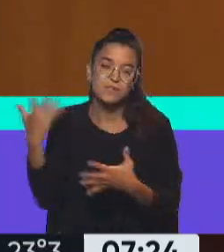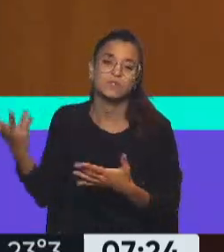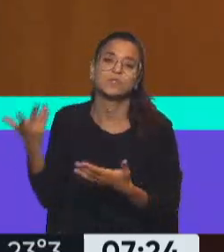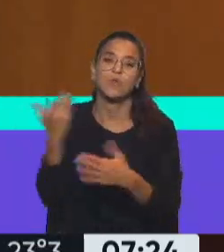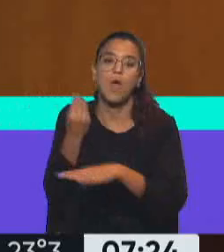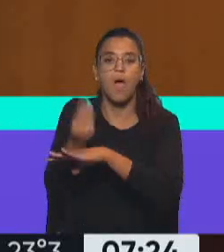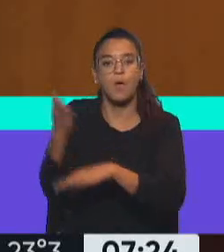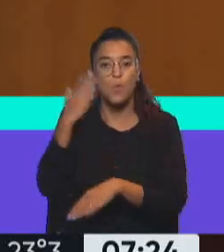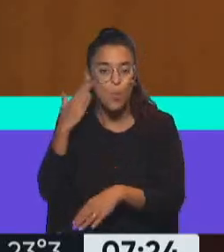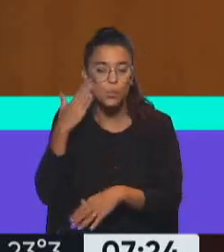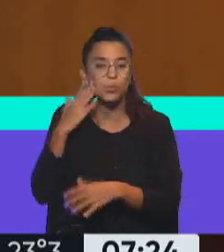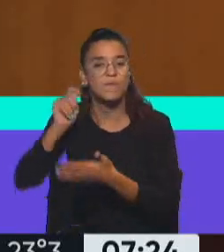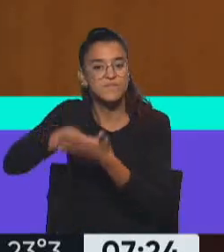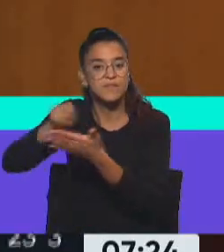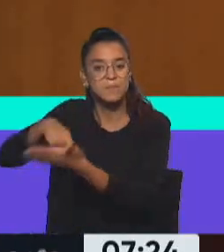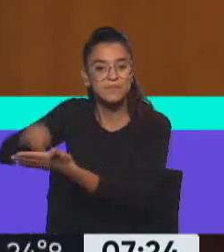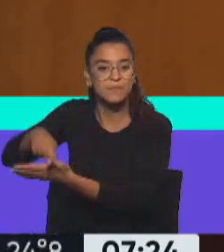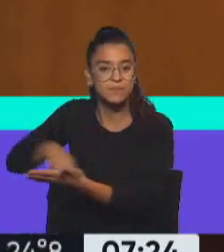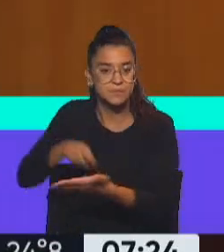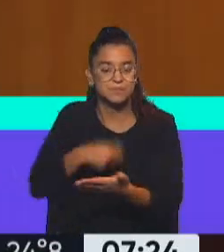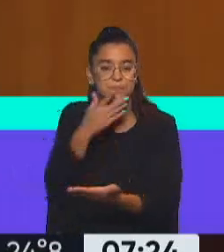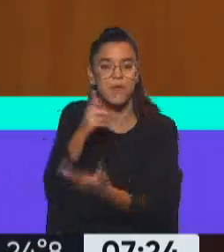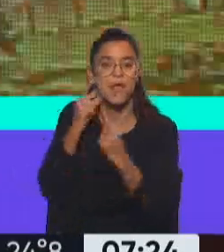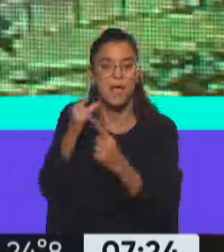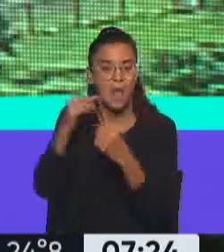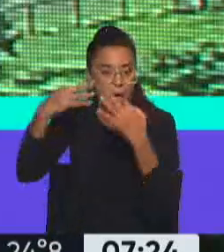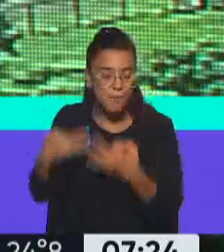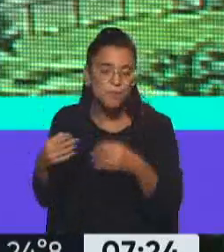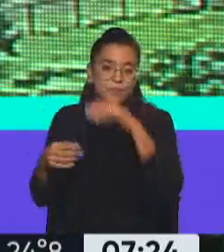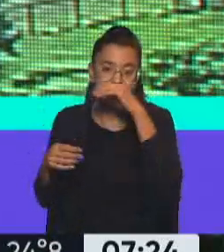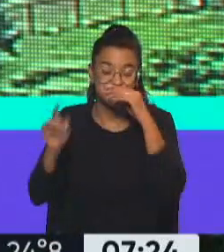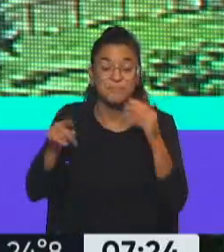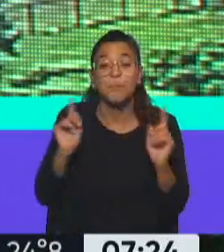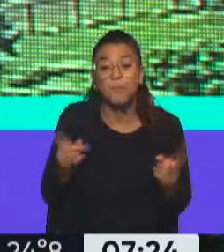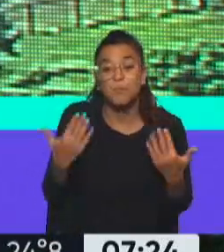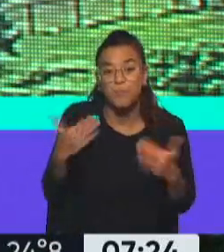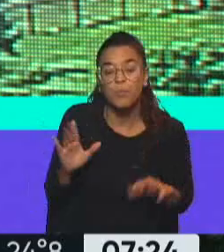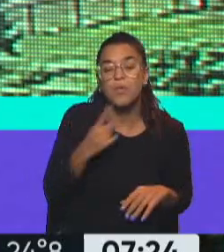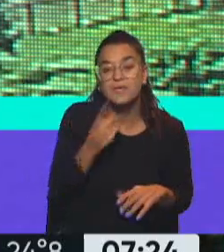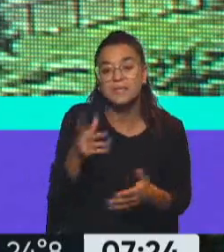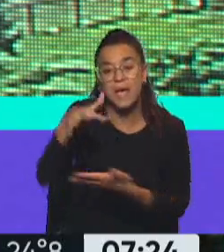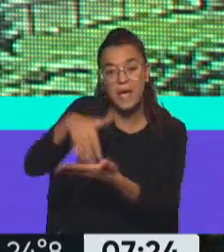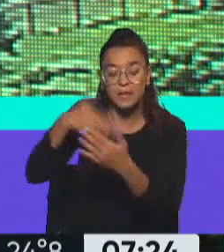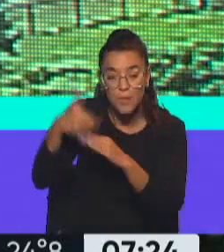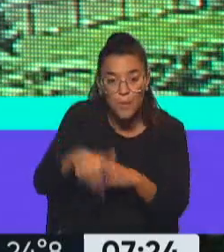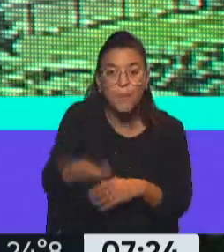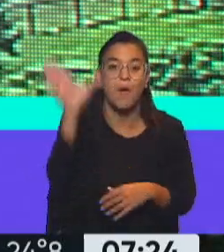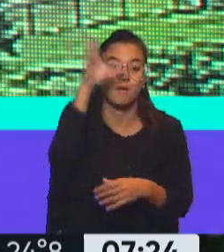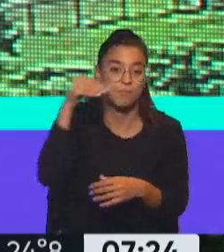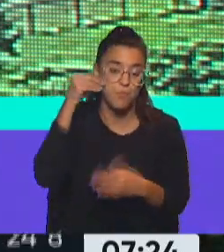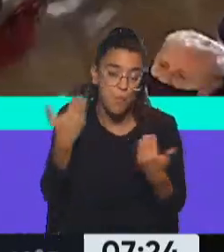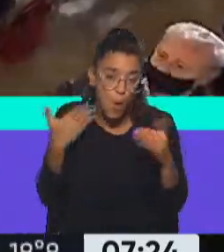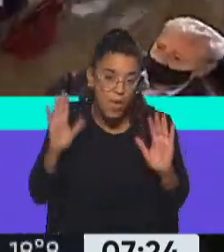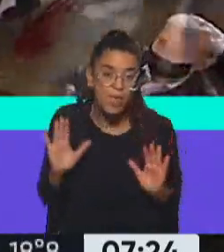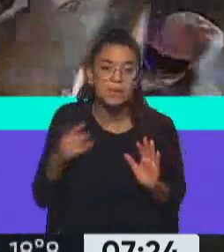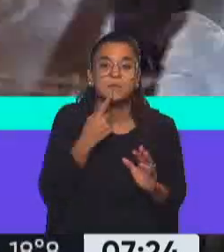de la cultura, los que ponen su firma allí y hacen el reclamo puntual. Exactamente. No se descarta que haya una carta próxima de Cristina Fernández de